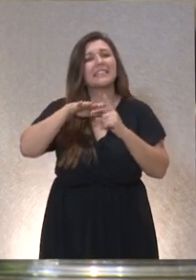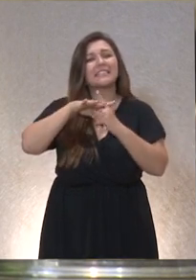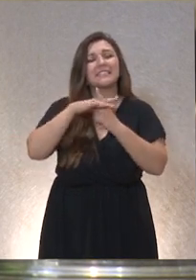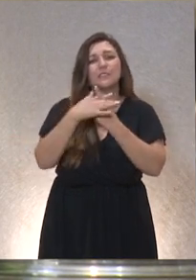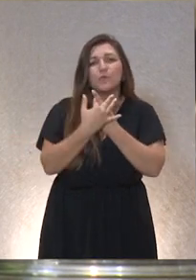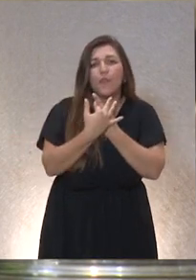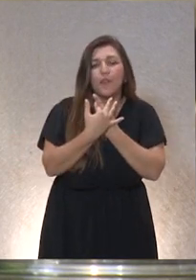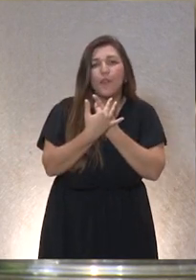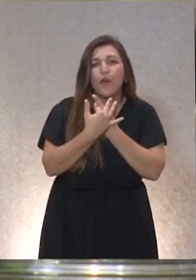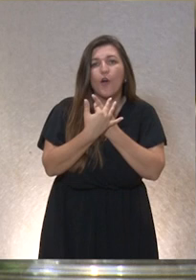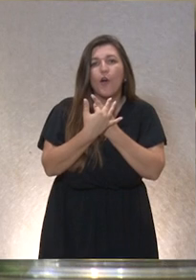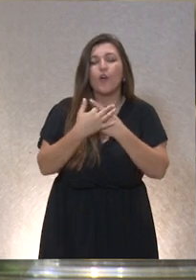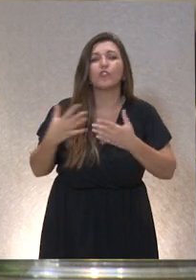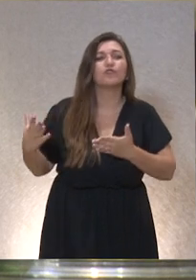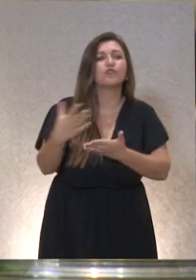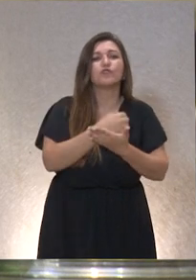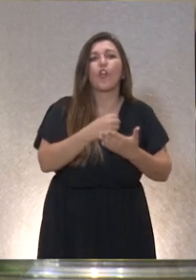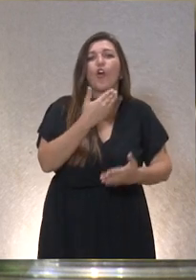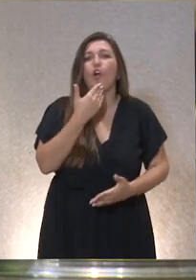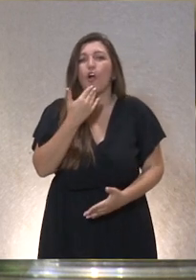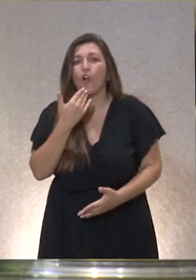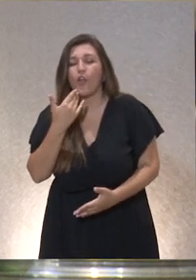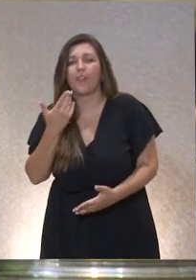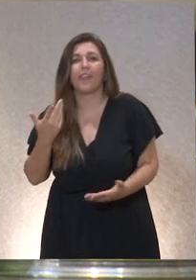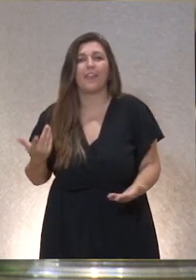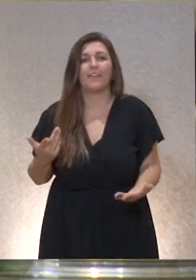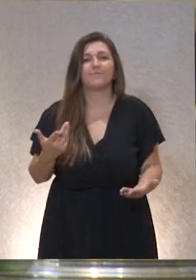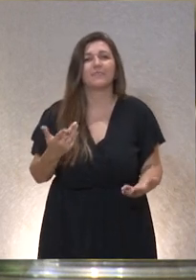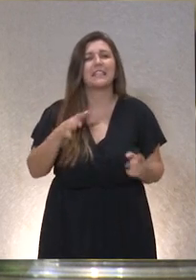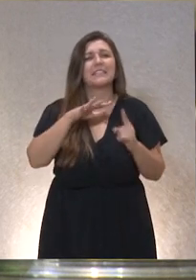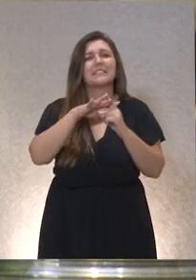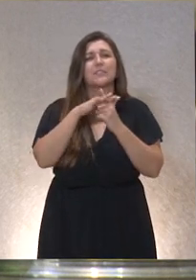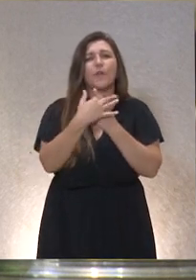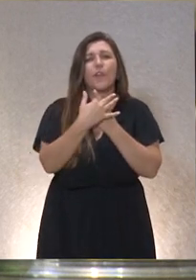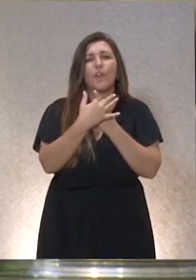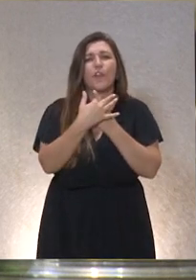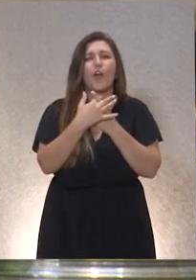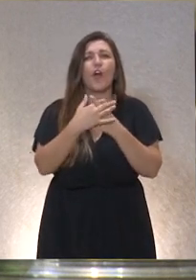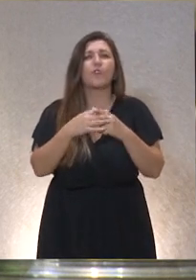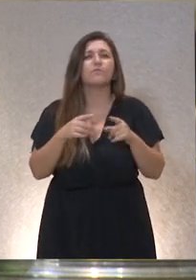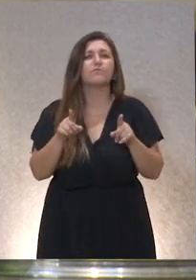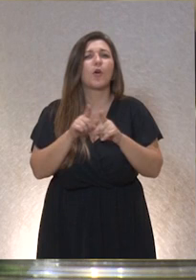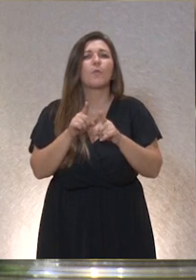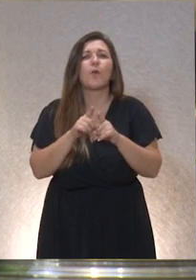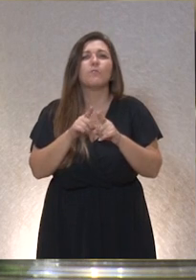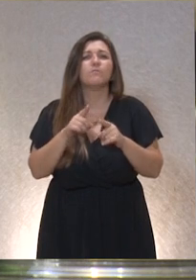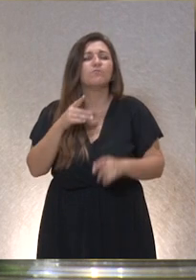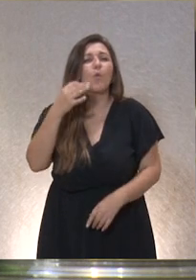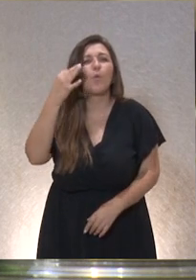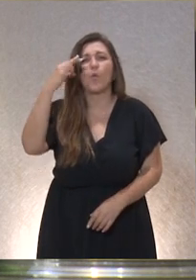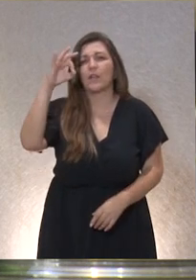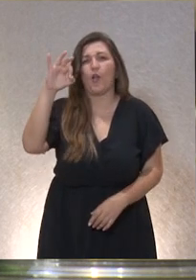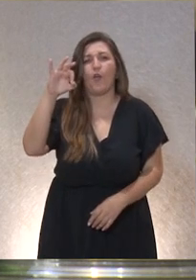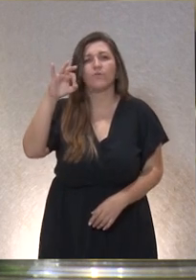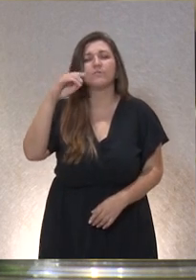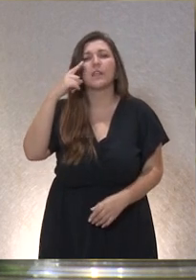situaciones que todos conocemos eh que son situaciones extraordinarias y que y que han puesto a prueba